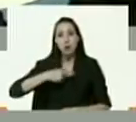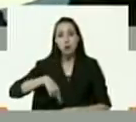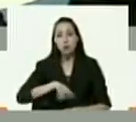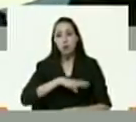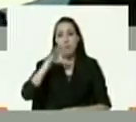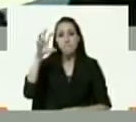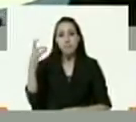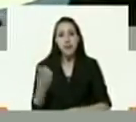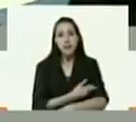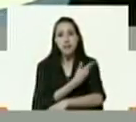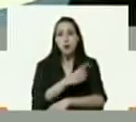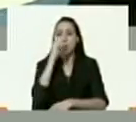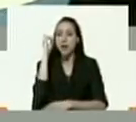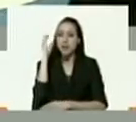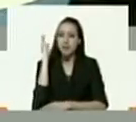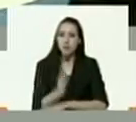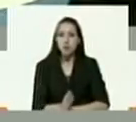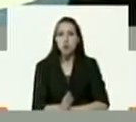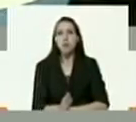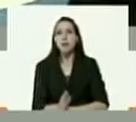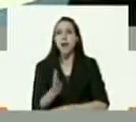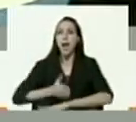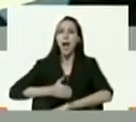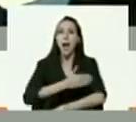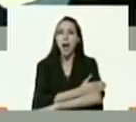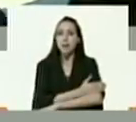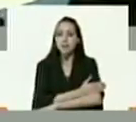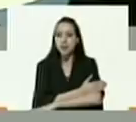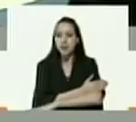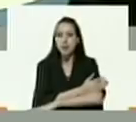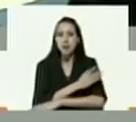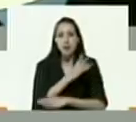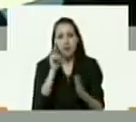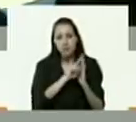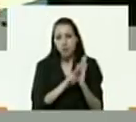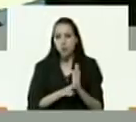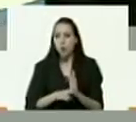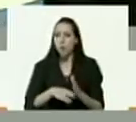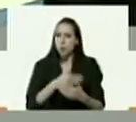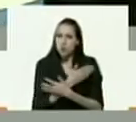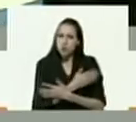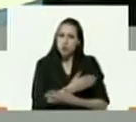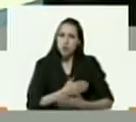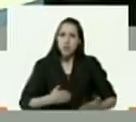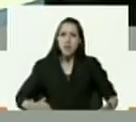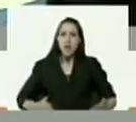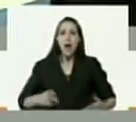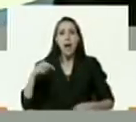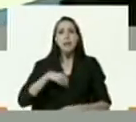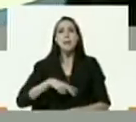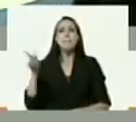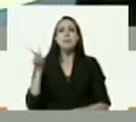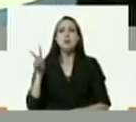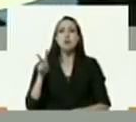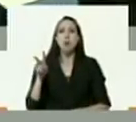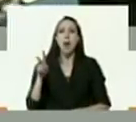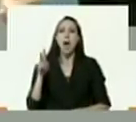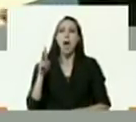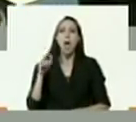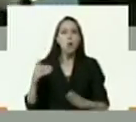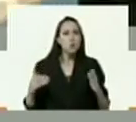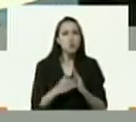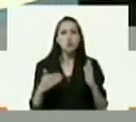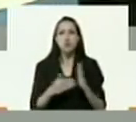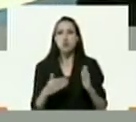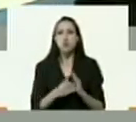han sancionado y la han impuesto medidas por su solidaridad y por su relación con Venezuela. Es